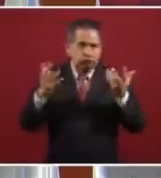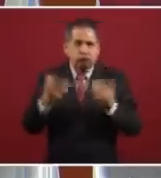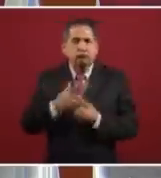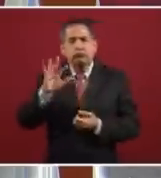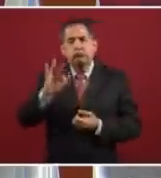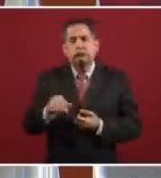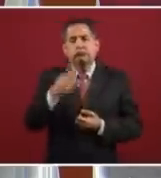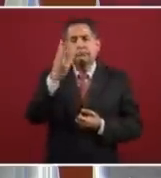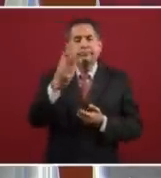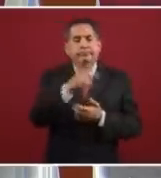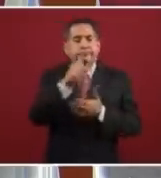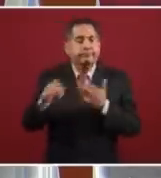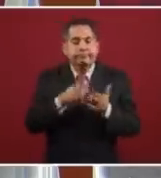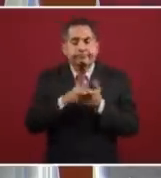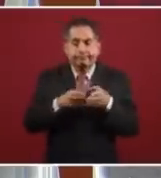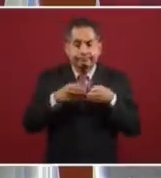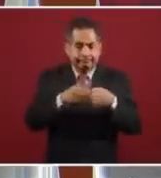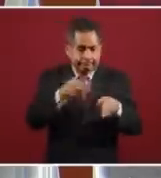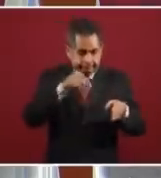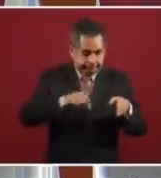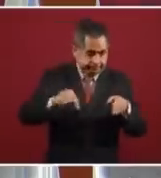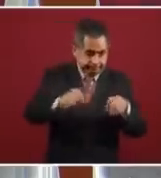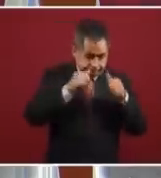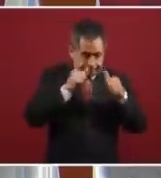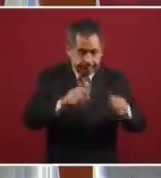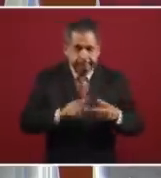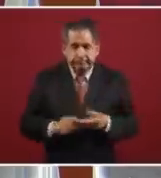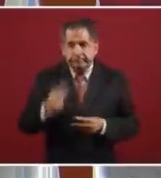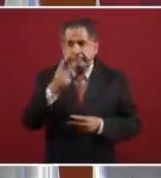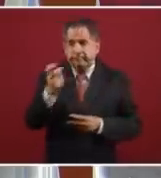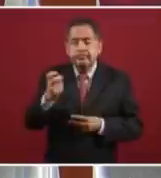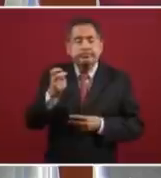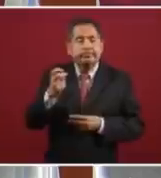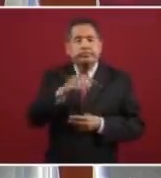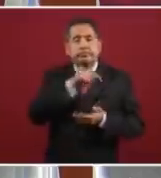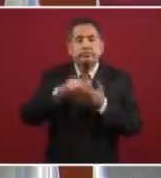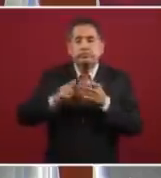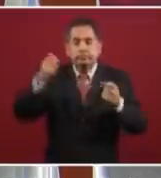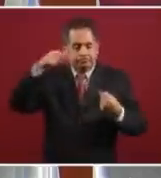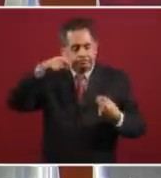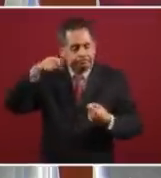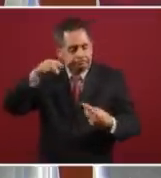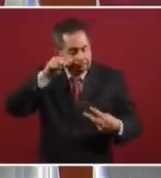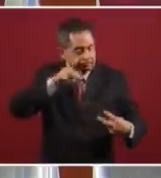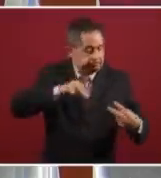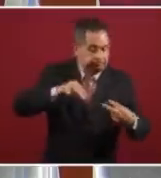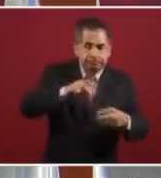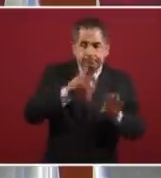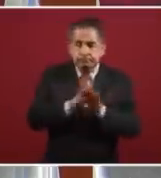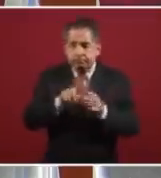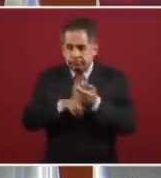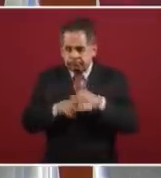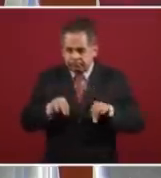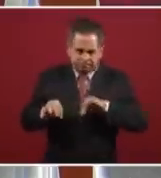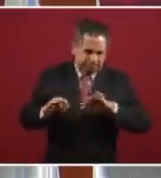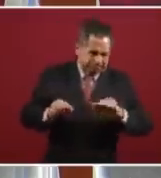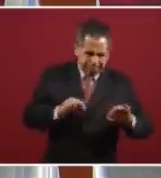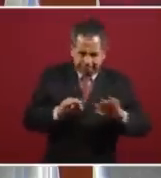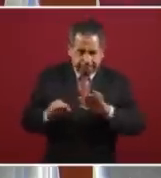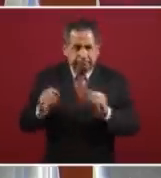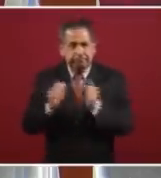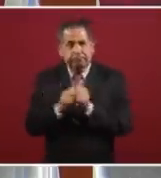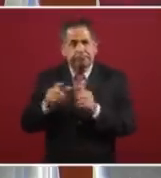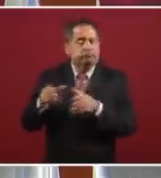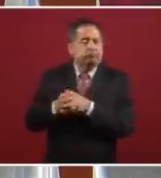43 plataformas tripuladas, 200 plataformas satelitales, son todos los trabajadores que están ahí operando por parte de Pemex,